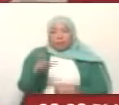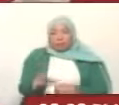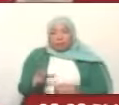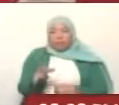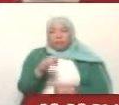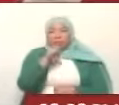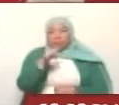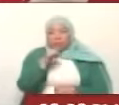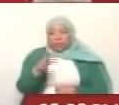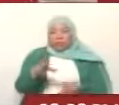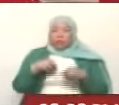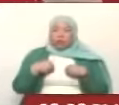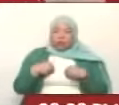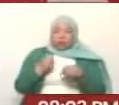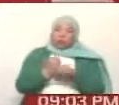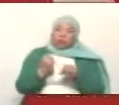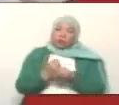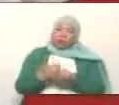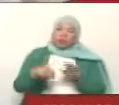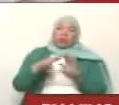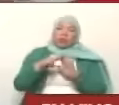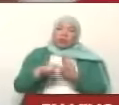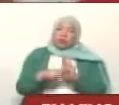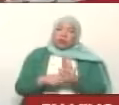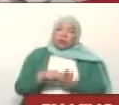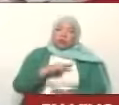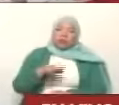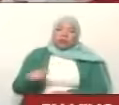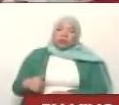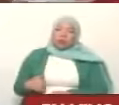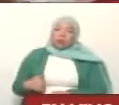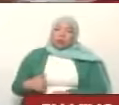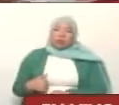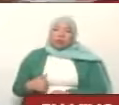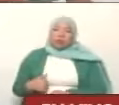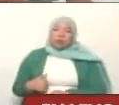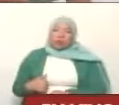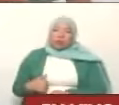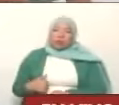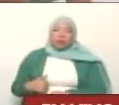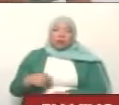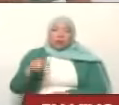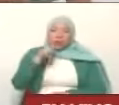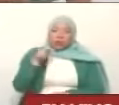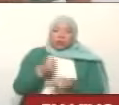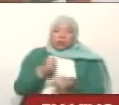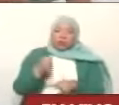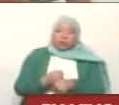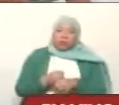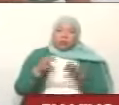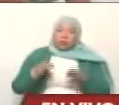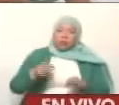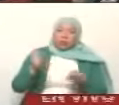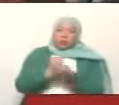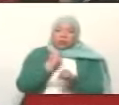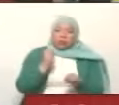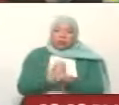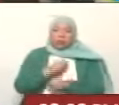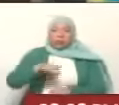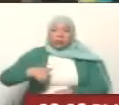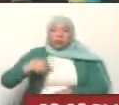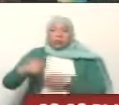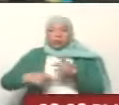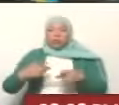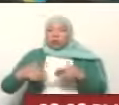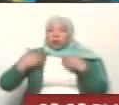Ruiz, asumimos. Instalamos inmediatamente, presidente, un punto soberano donde todos los trabajadores y trabajadoras iban